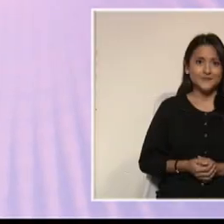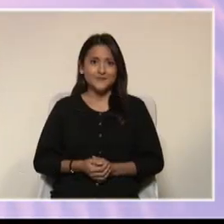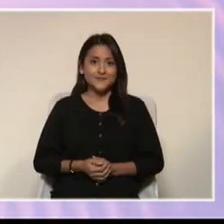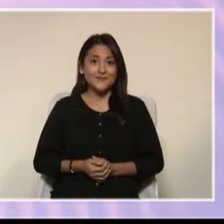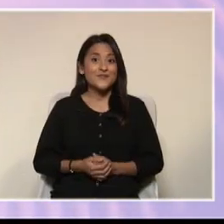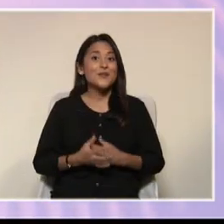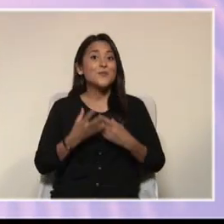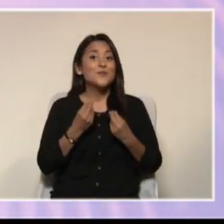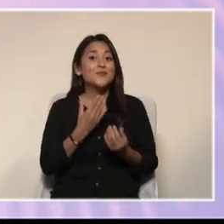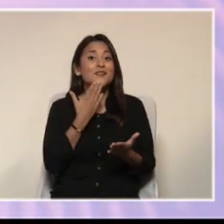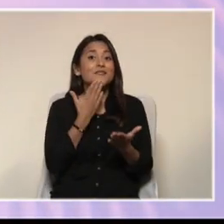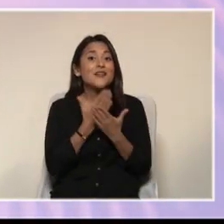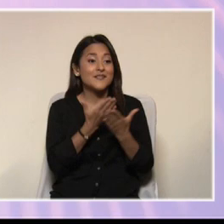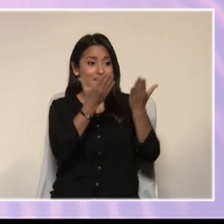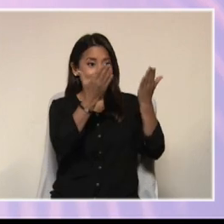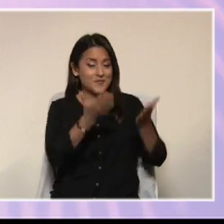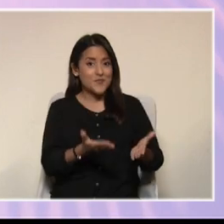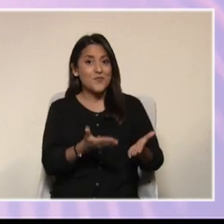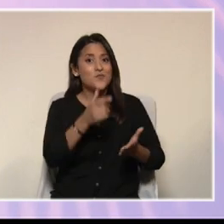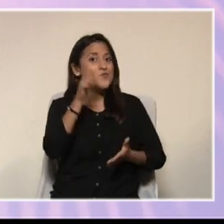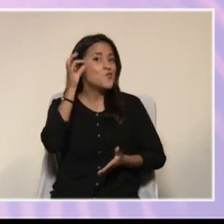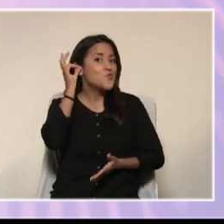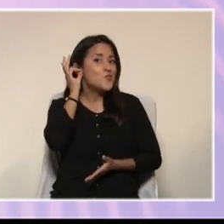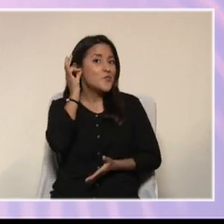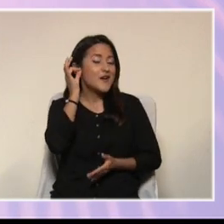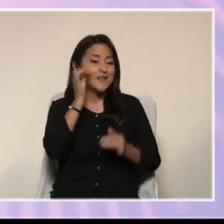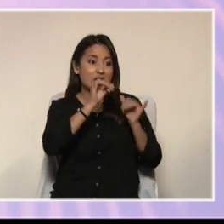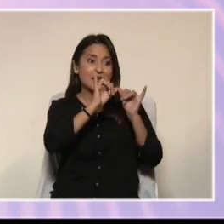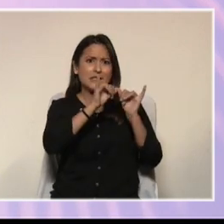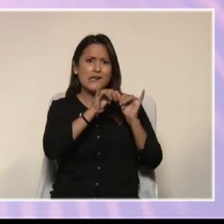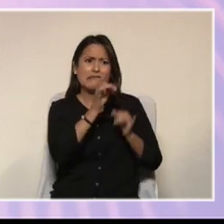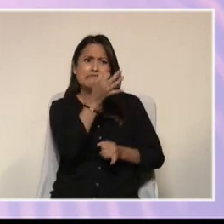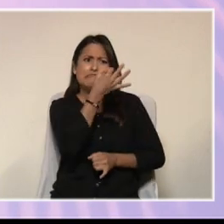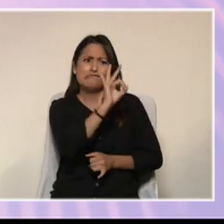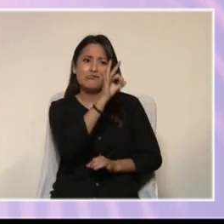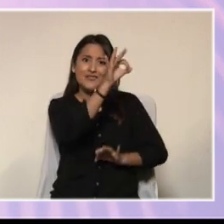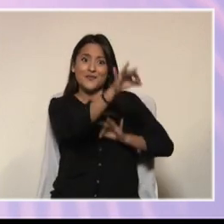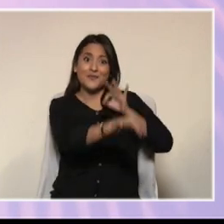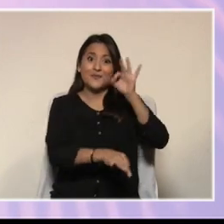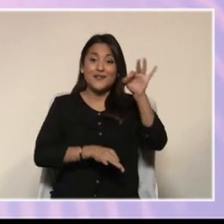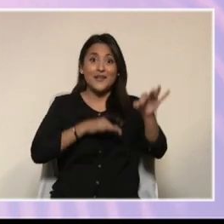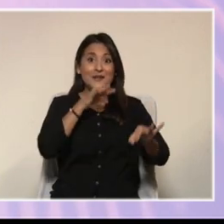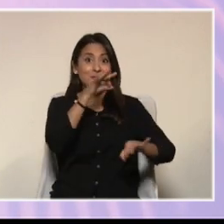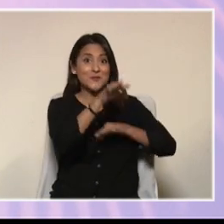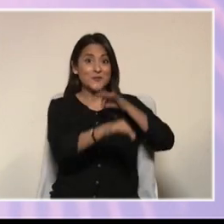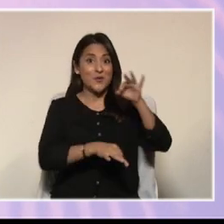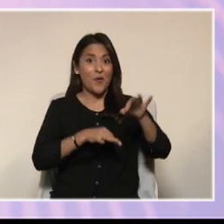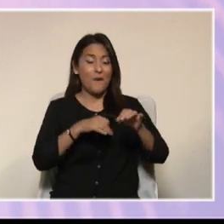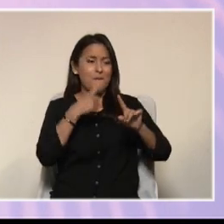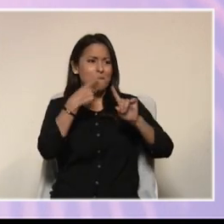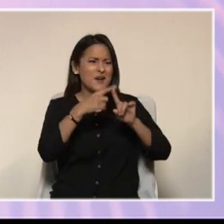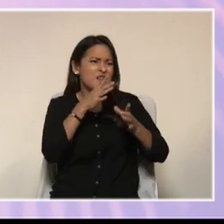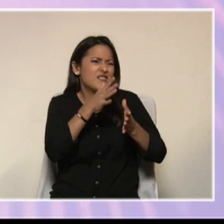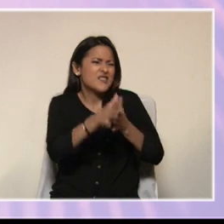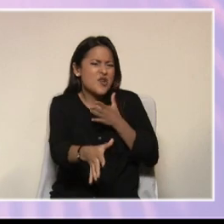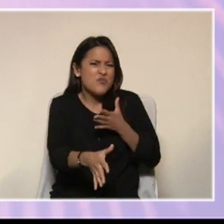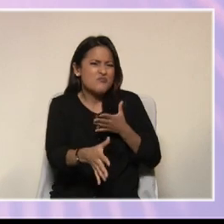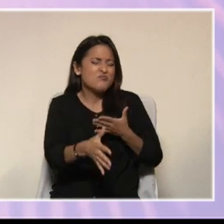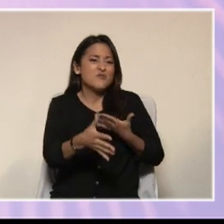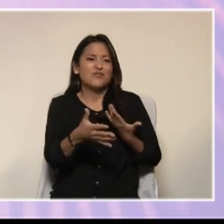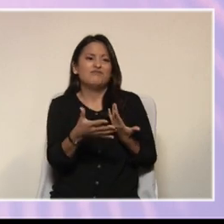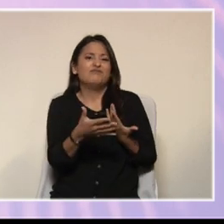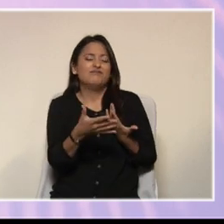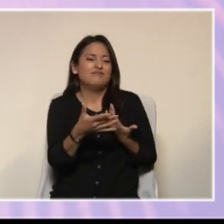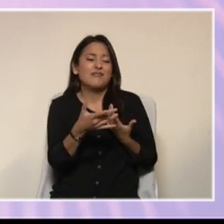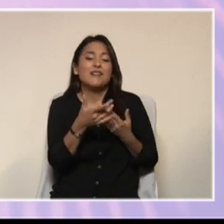Muchas gracias, ingeniera Vanessa Prieto, por tan excelente explicación y cómo se abordan las tecnologías